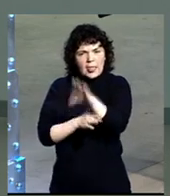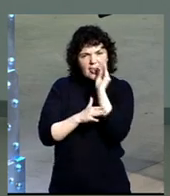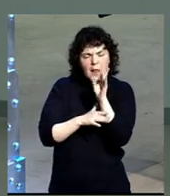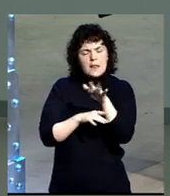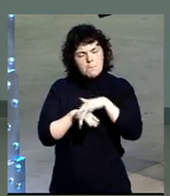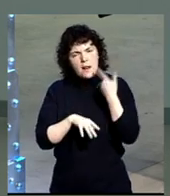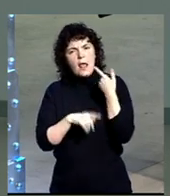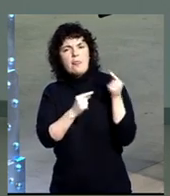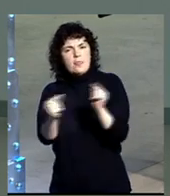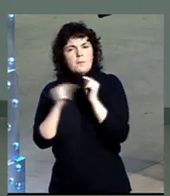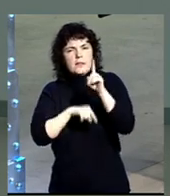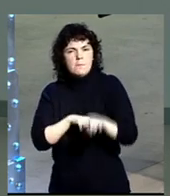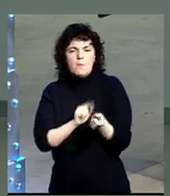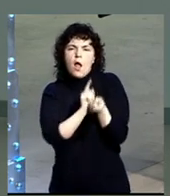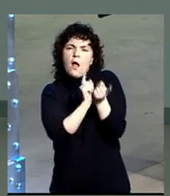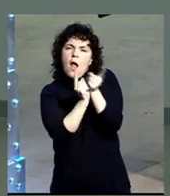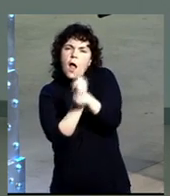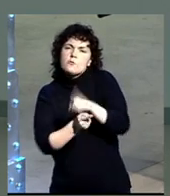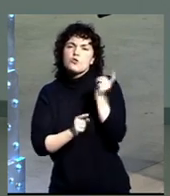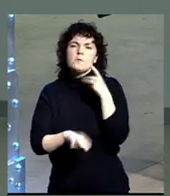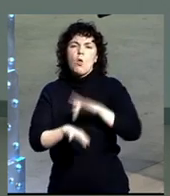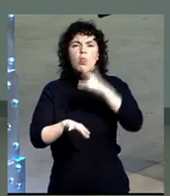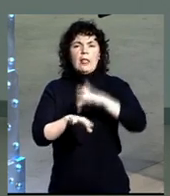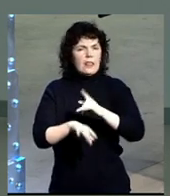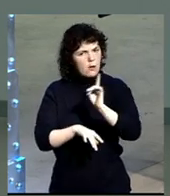estos cambios no solo digitales, sino